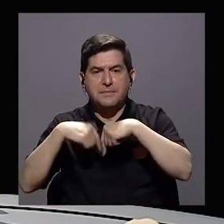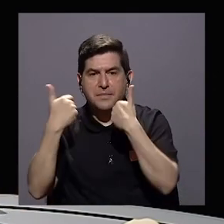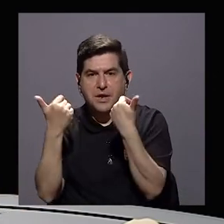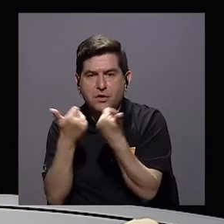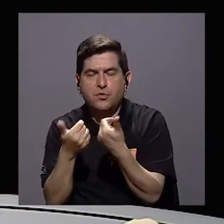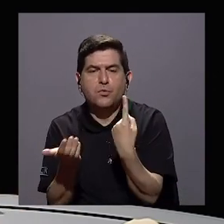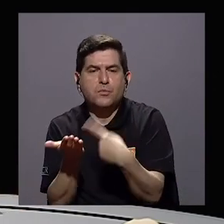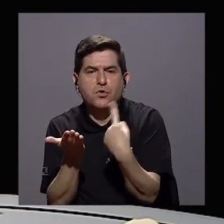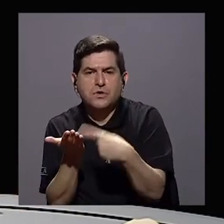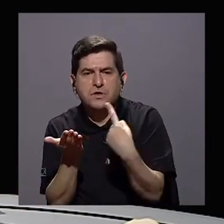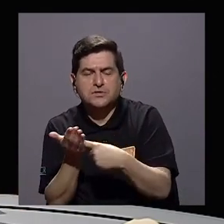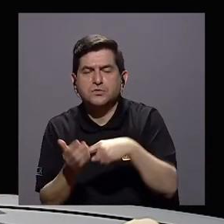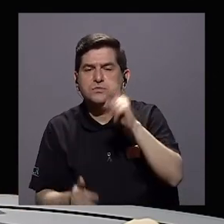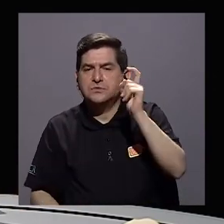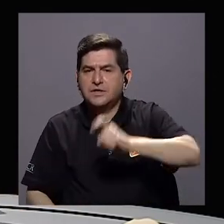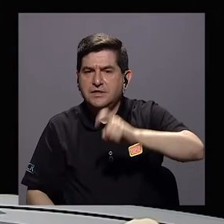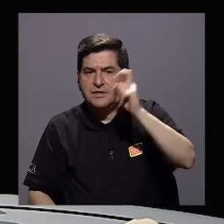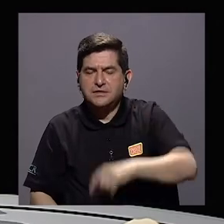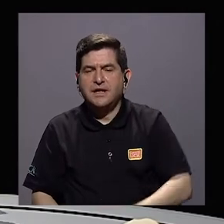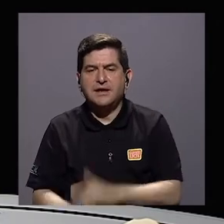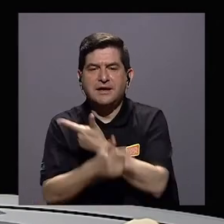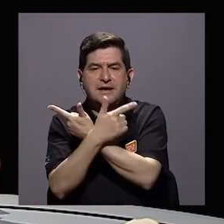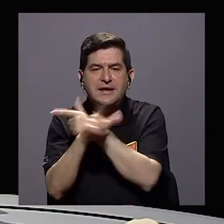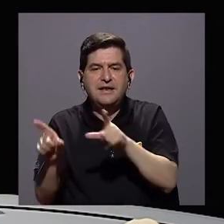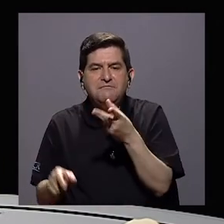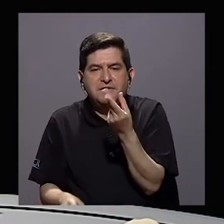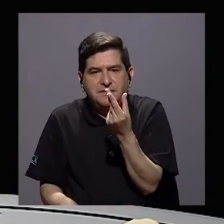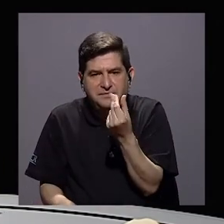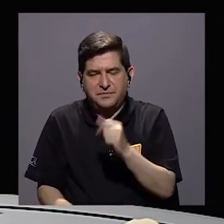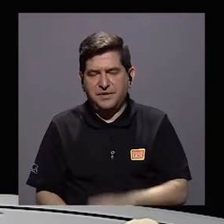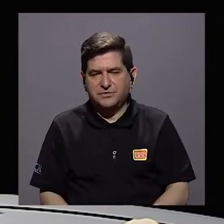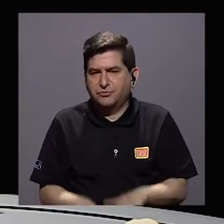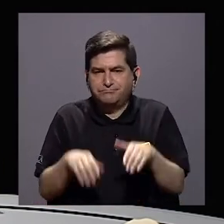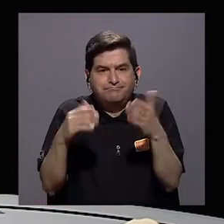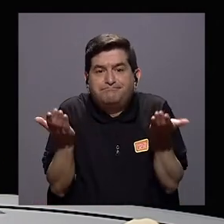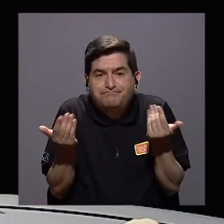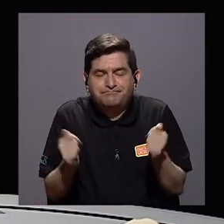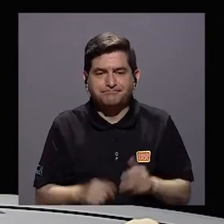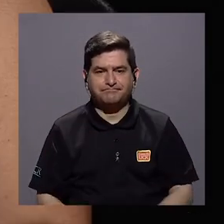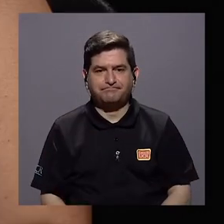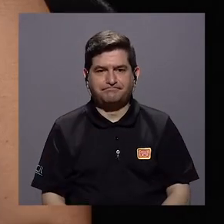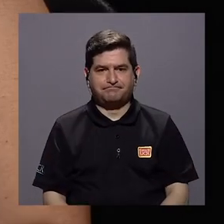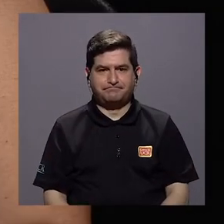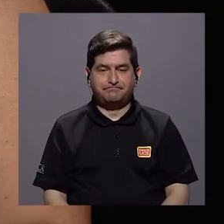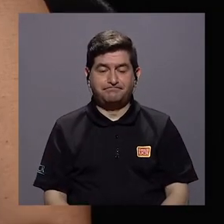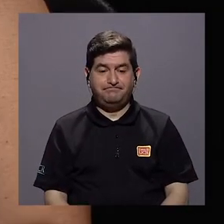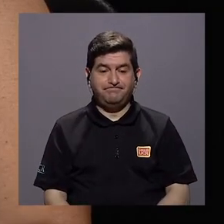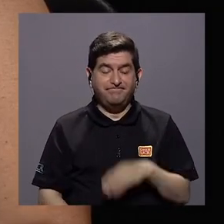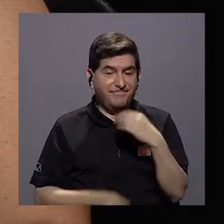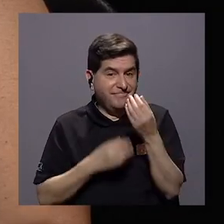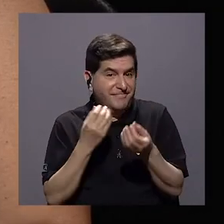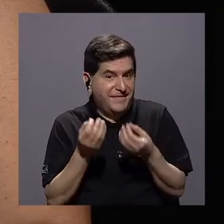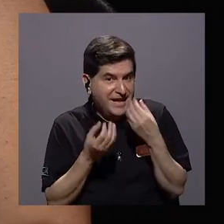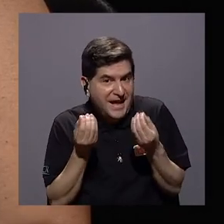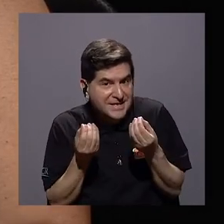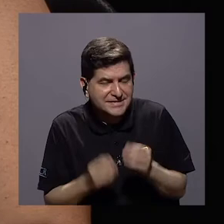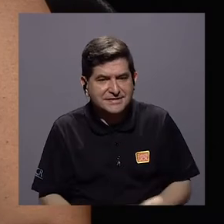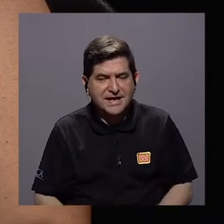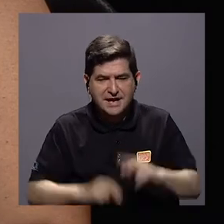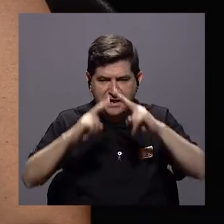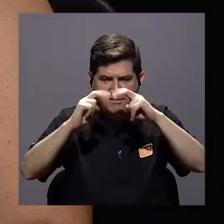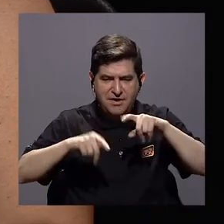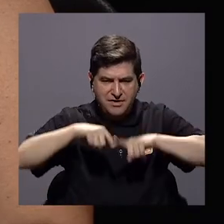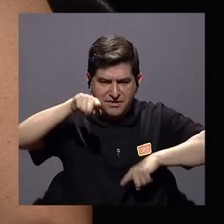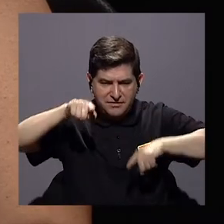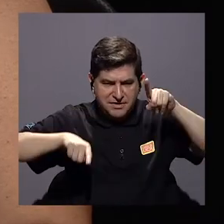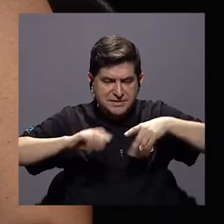este otro sector que ha puesto en debate la gran necesidad de la liberación de los precios, doña Isabel? Mire, ahí lo que hay que hacer es